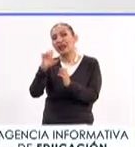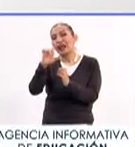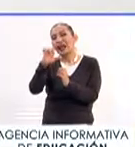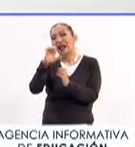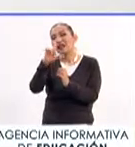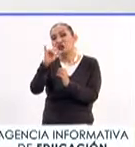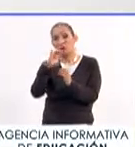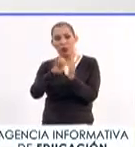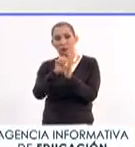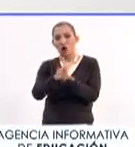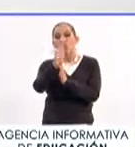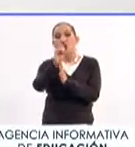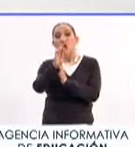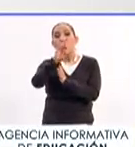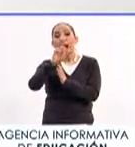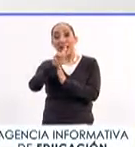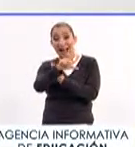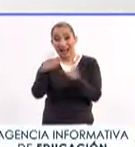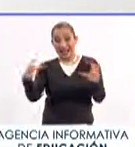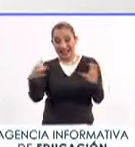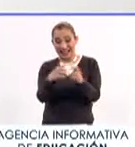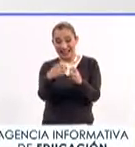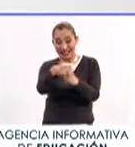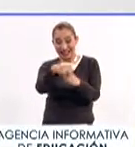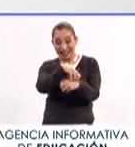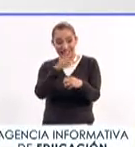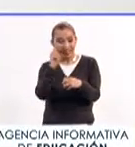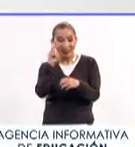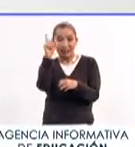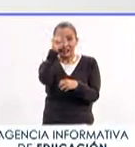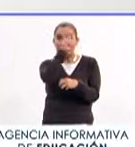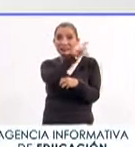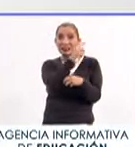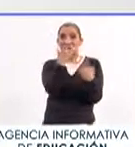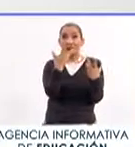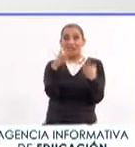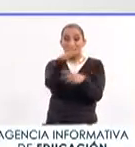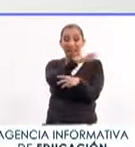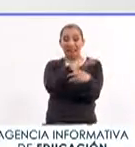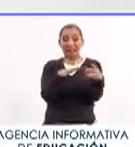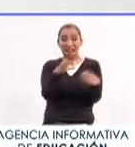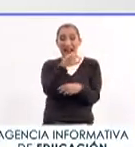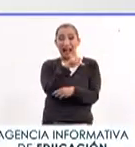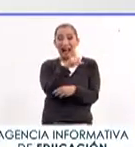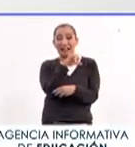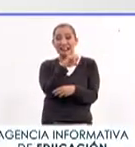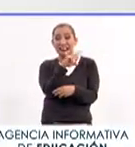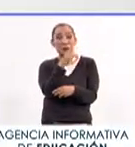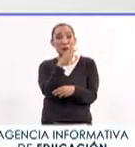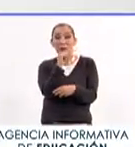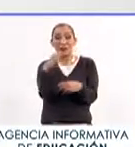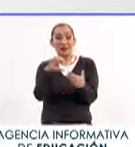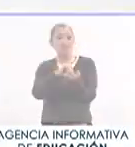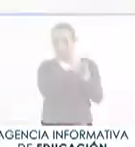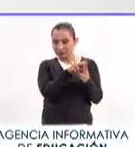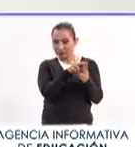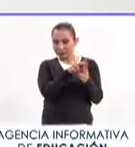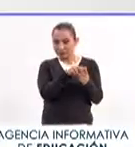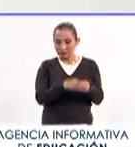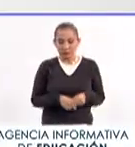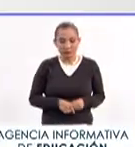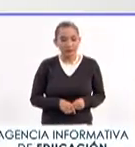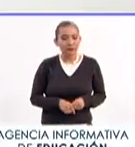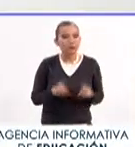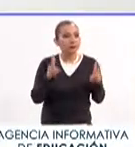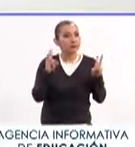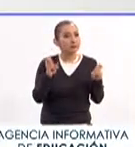los corales, que cada vez lo van a tener más difícil porque en un medio ácido no pueden calcificar. Que el